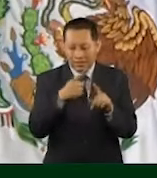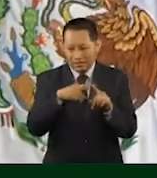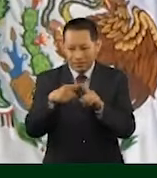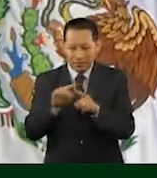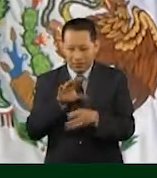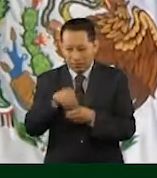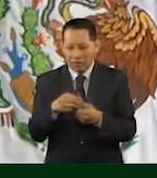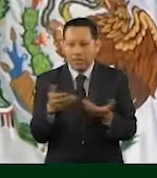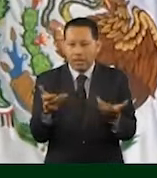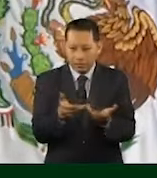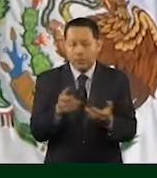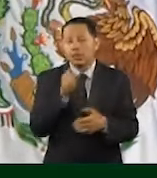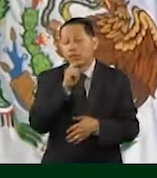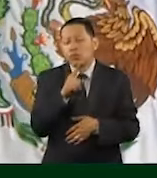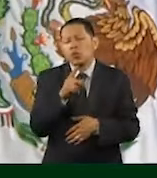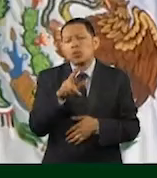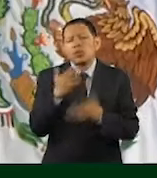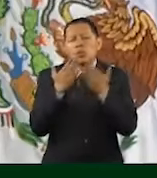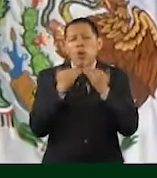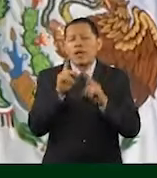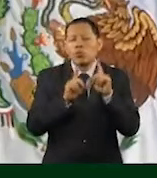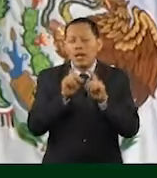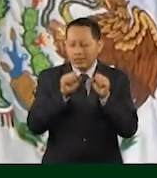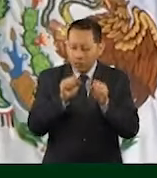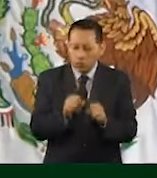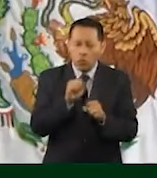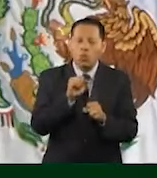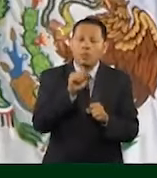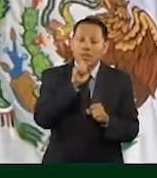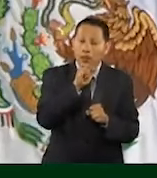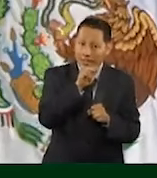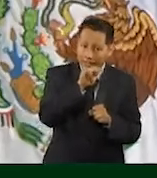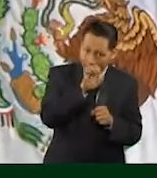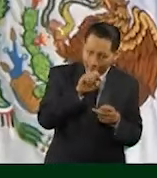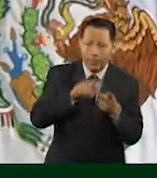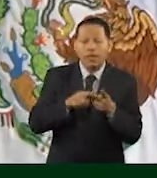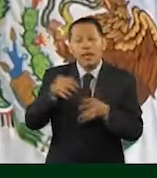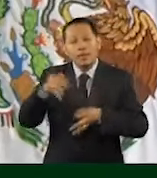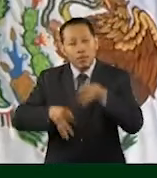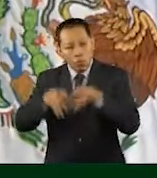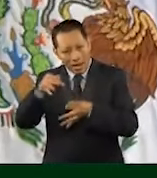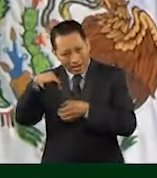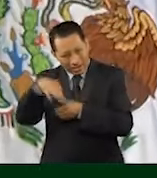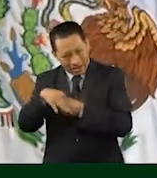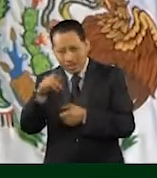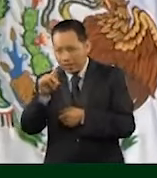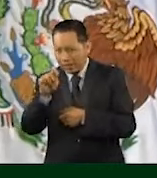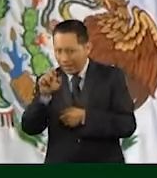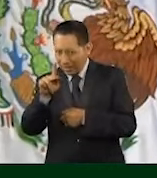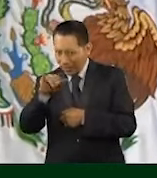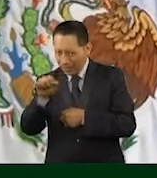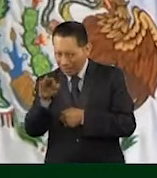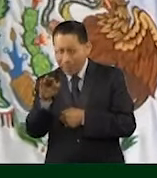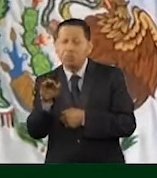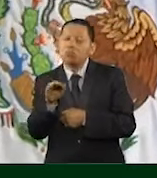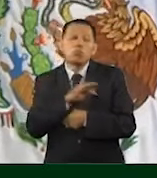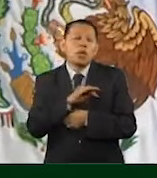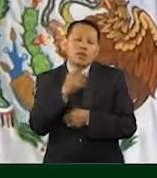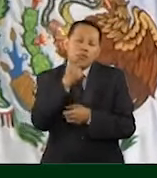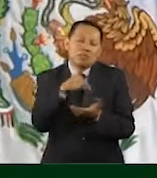duda que el Instituto Nacional electoral y el tribunal en otra instancia pues van a confirmar estas reglas que existen desde hace mucho